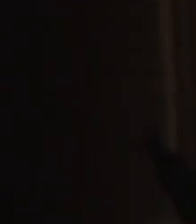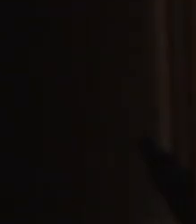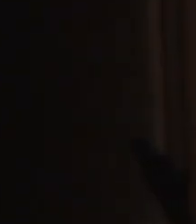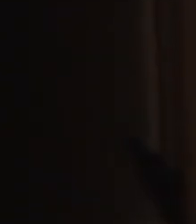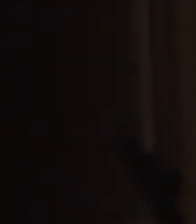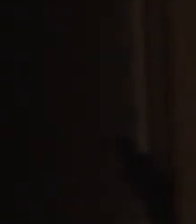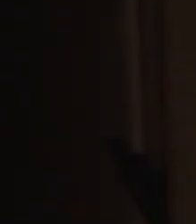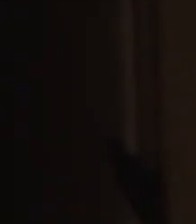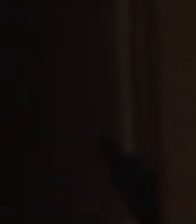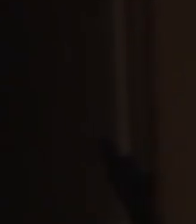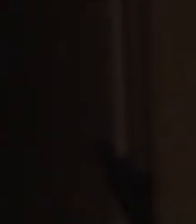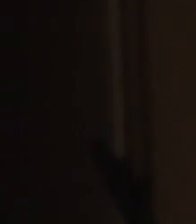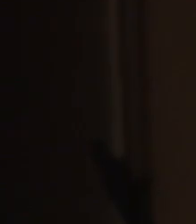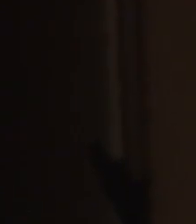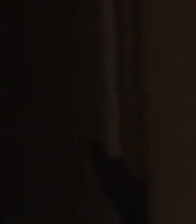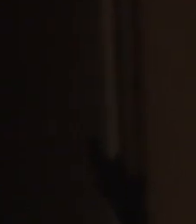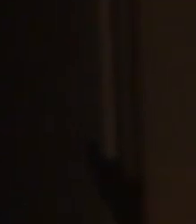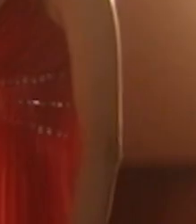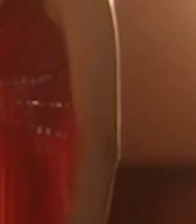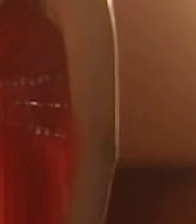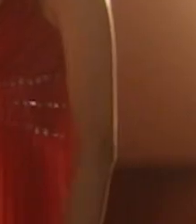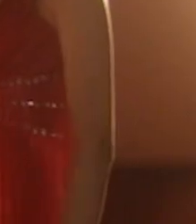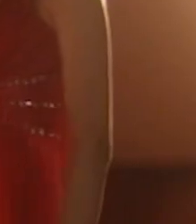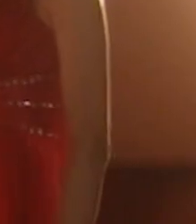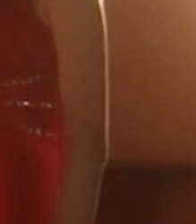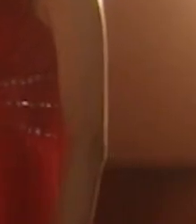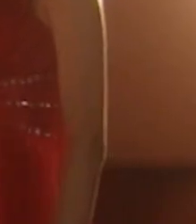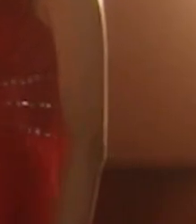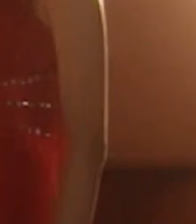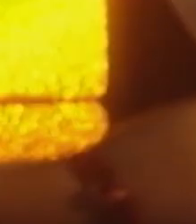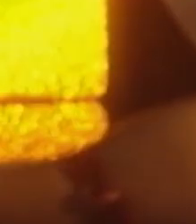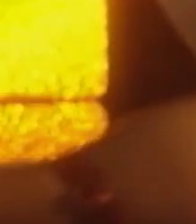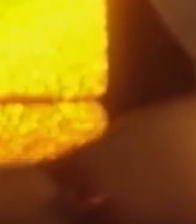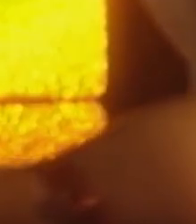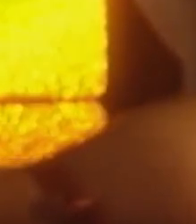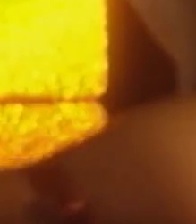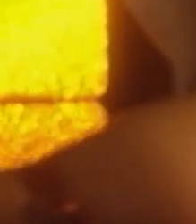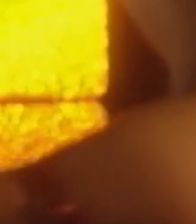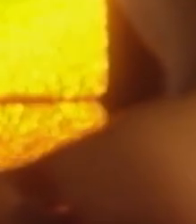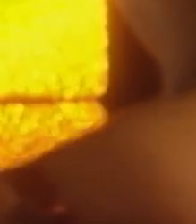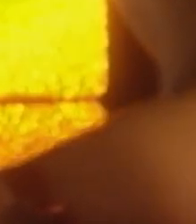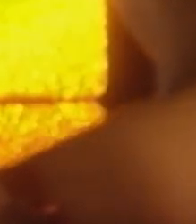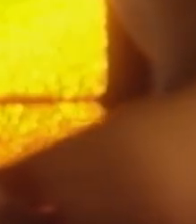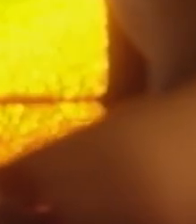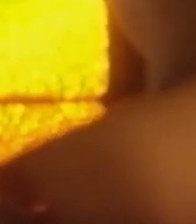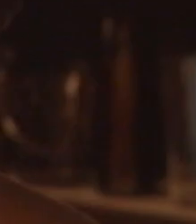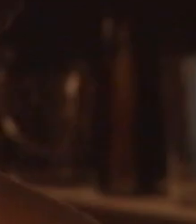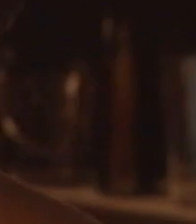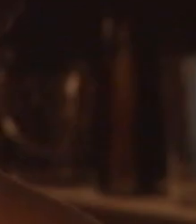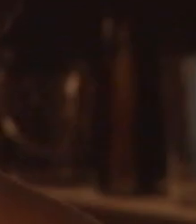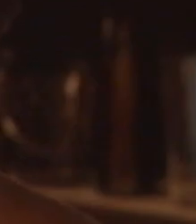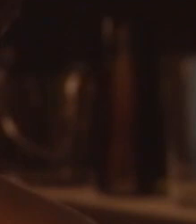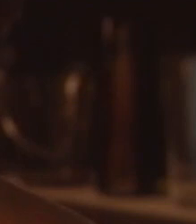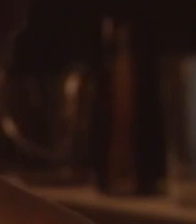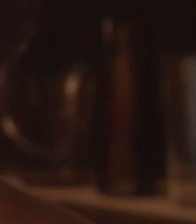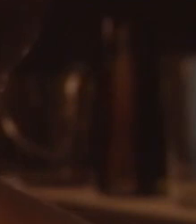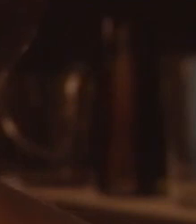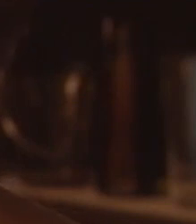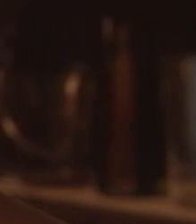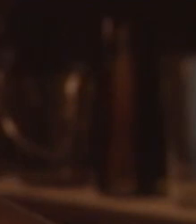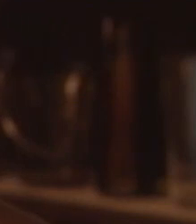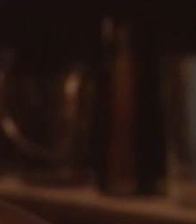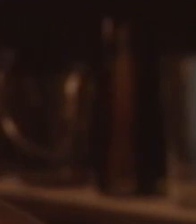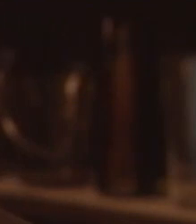familiar. Conocí a Ritsu. Voy a darle trabajo en mi empresa. ¿Qué